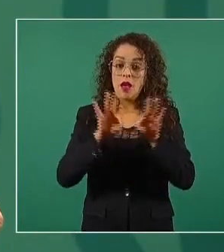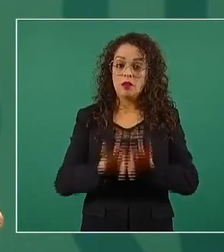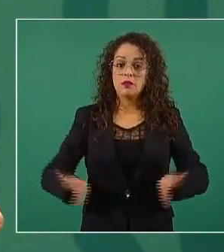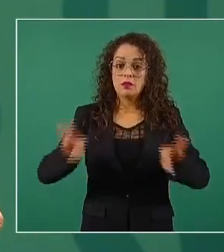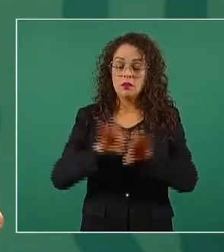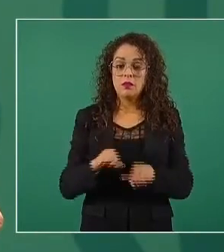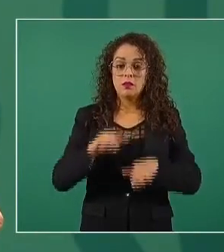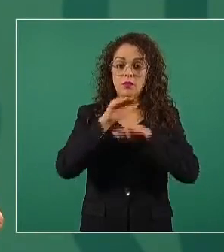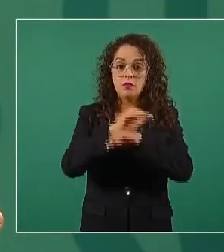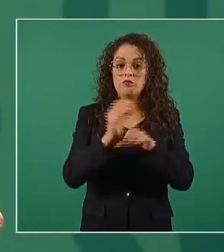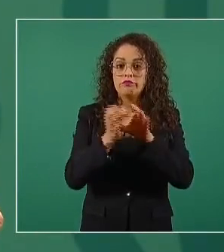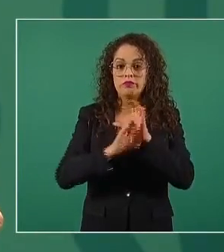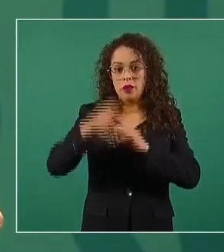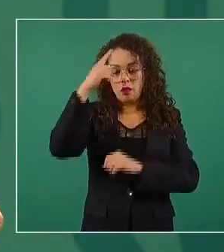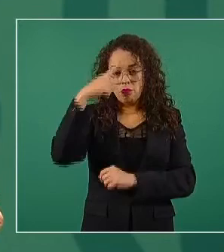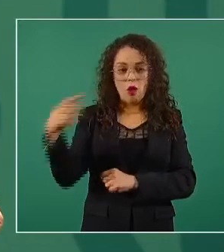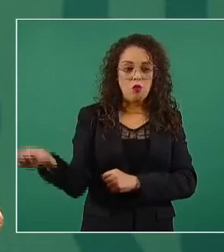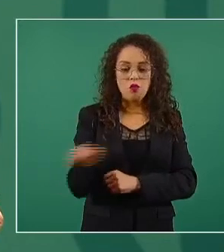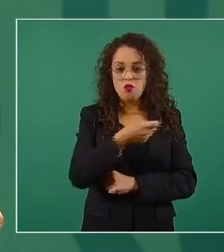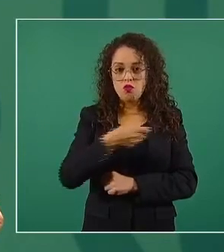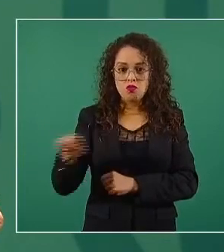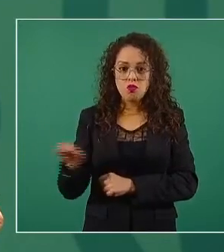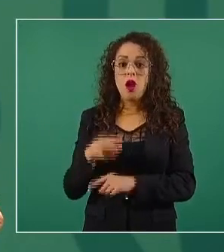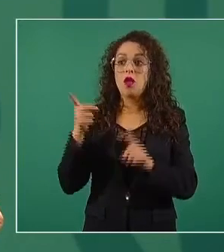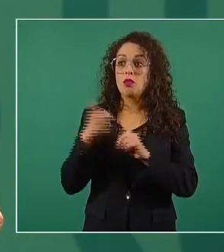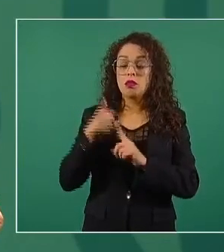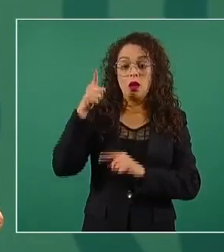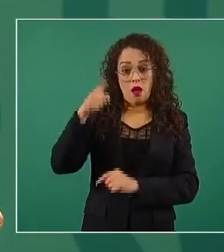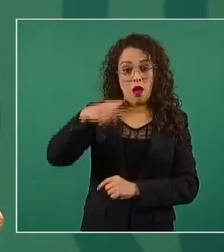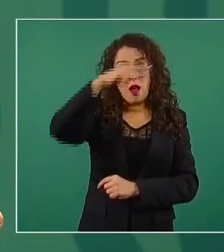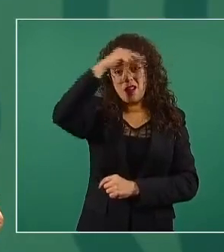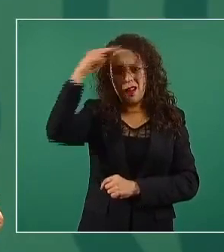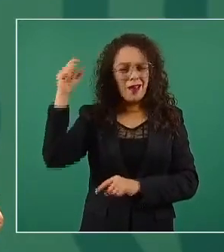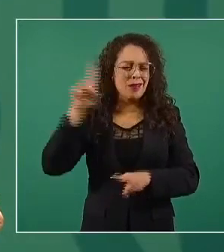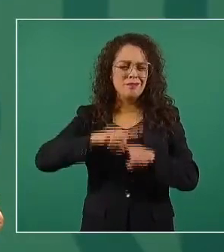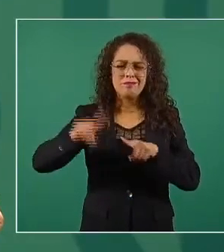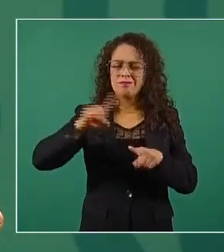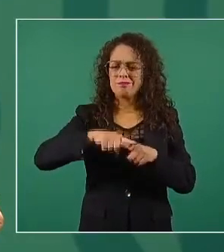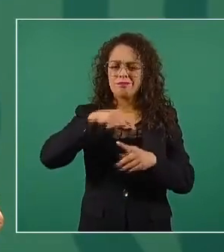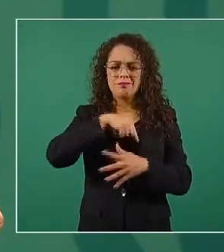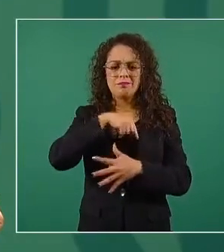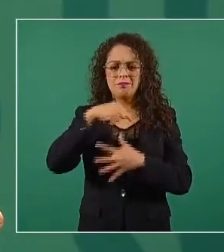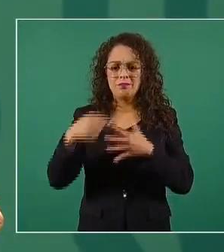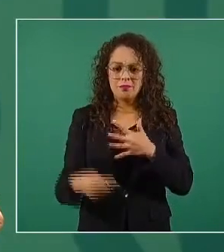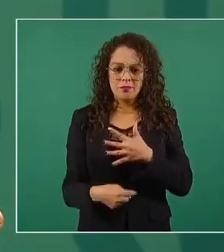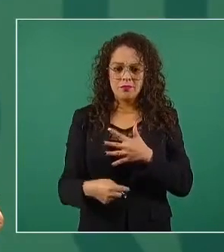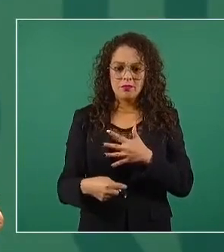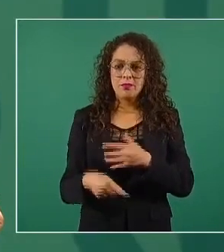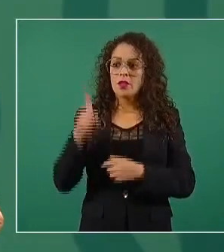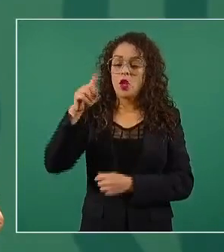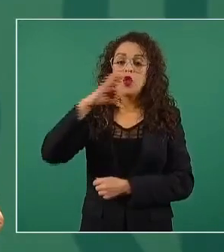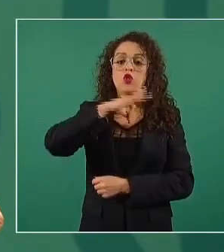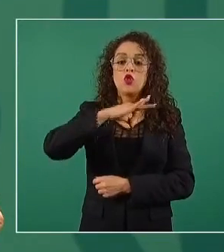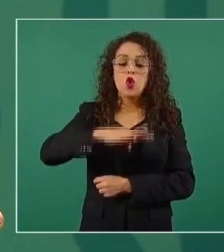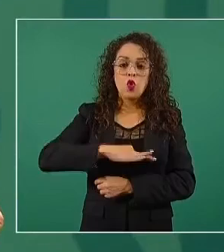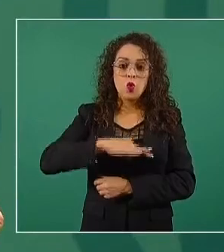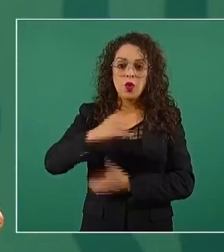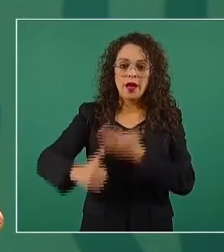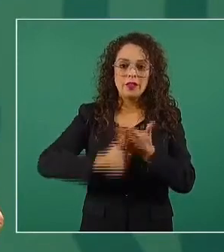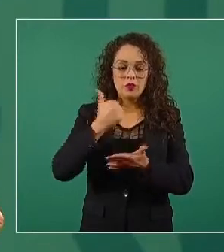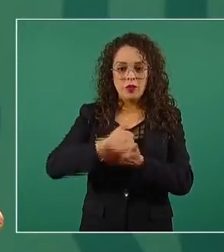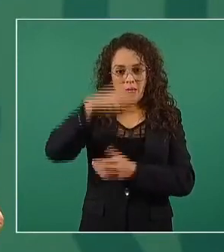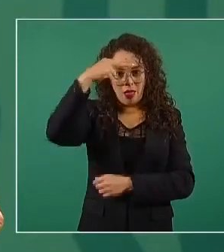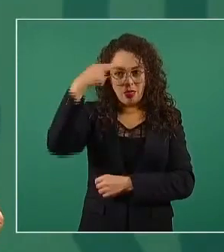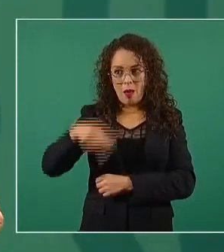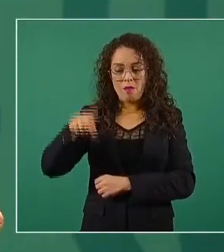los canales de riego en Nayarit, todo, el tren Toluca, Ciudad de